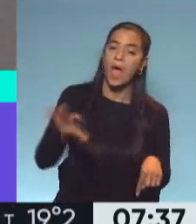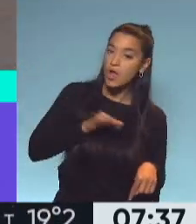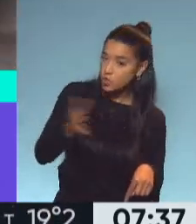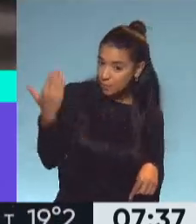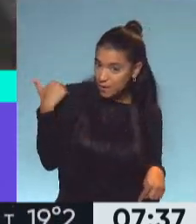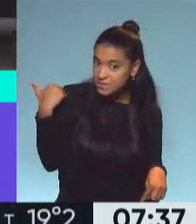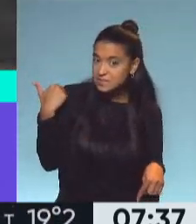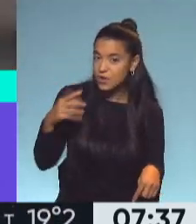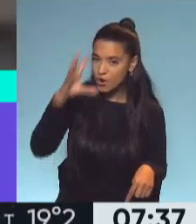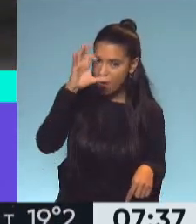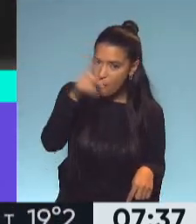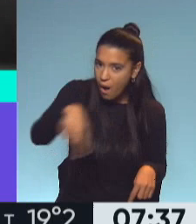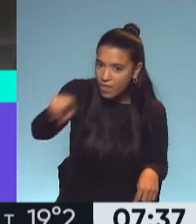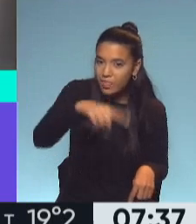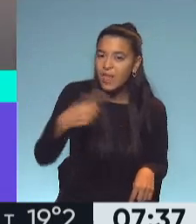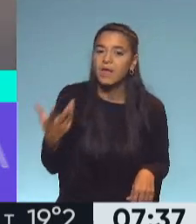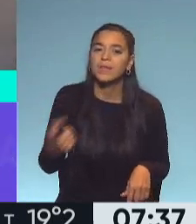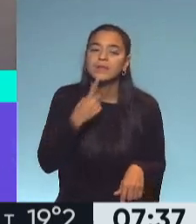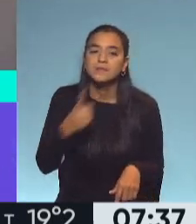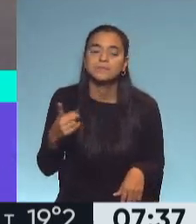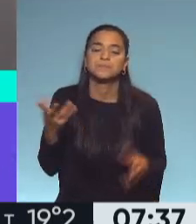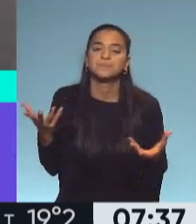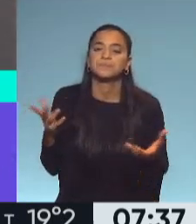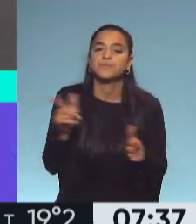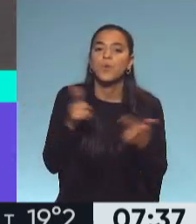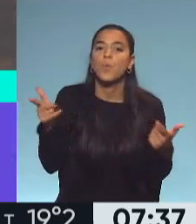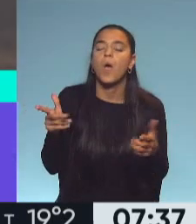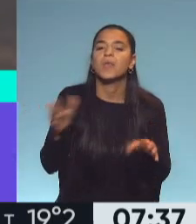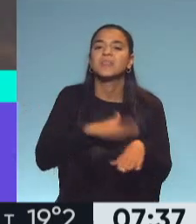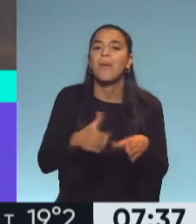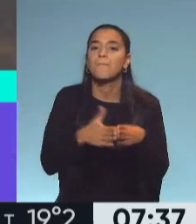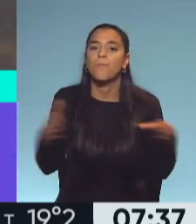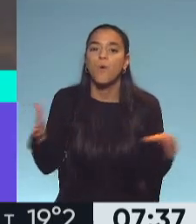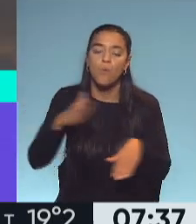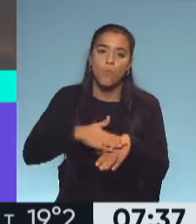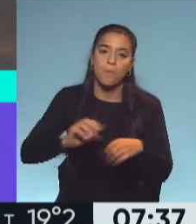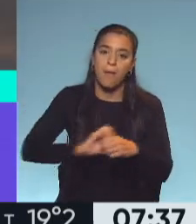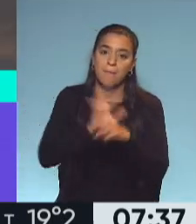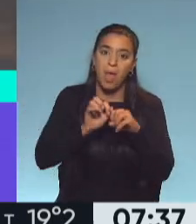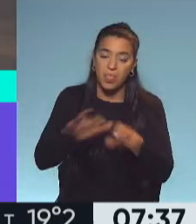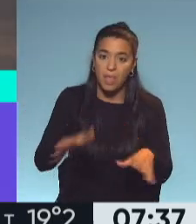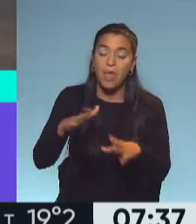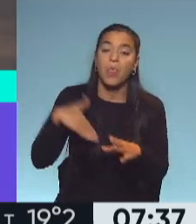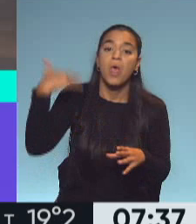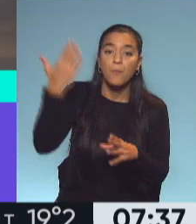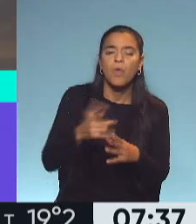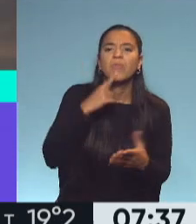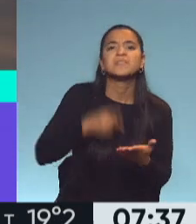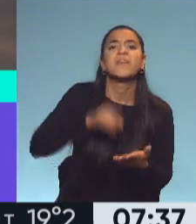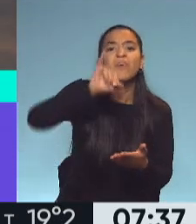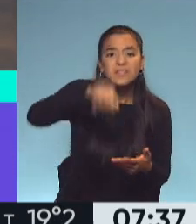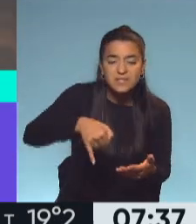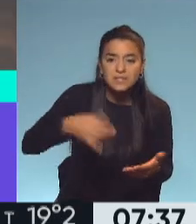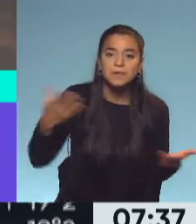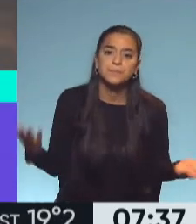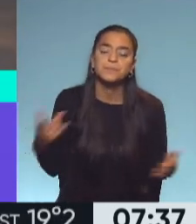pasado, lo recordarán, se hablaba de que no iba a haber temporada a causa de la pandemia. Después se decidió que sí, y